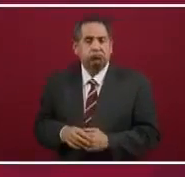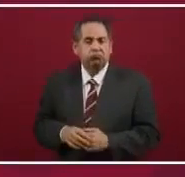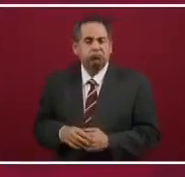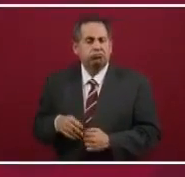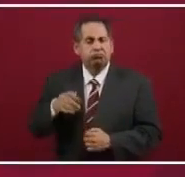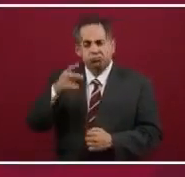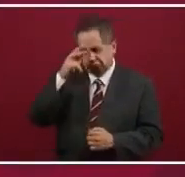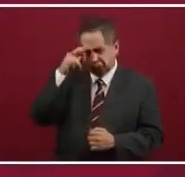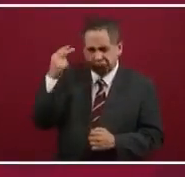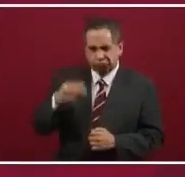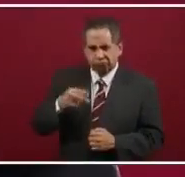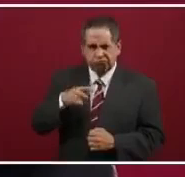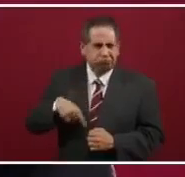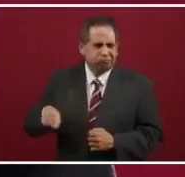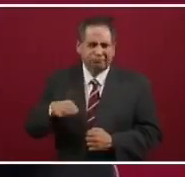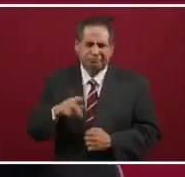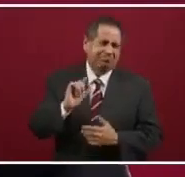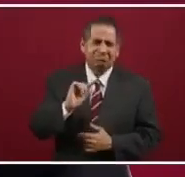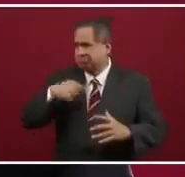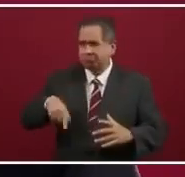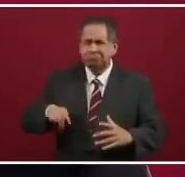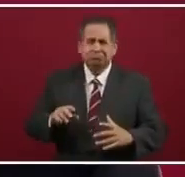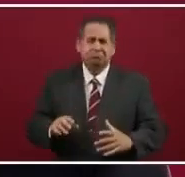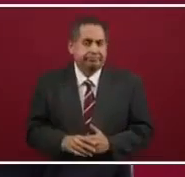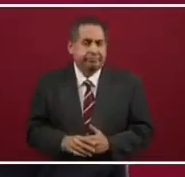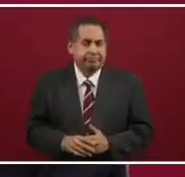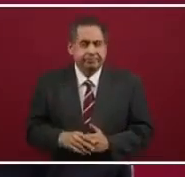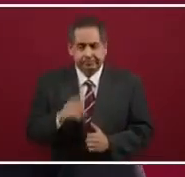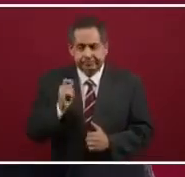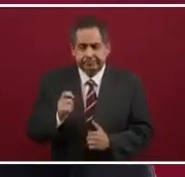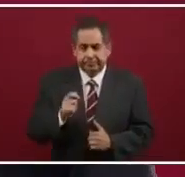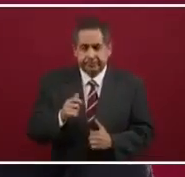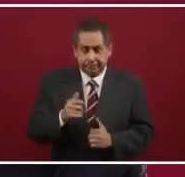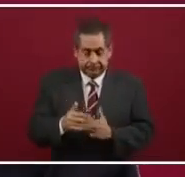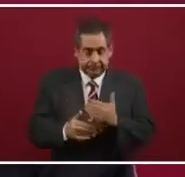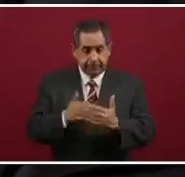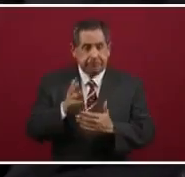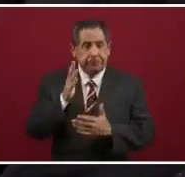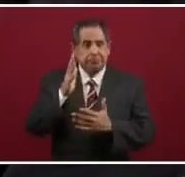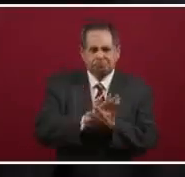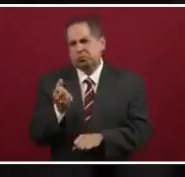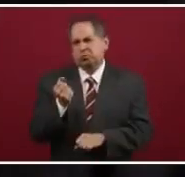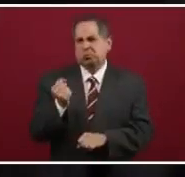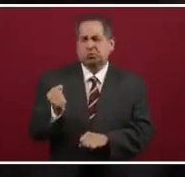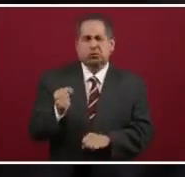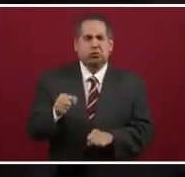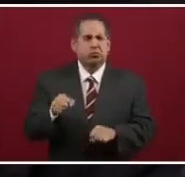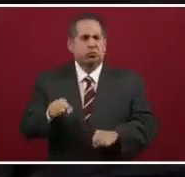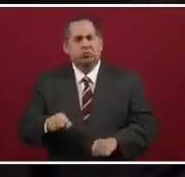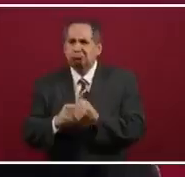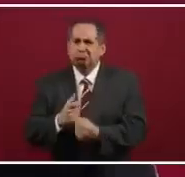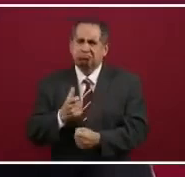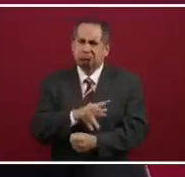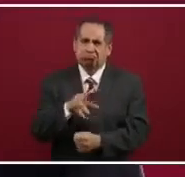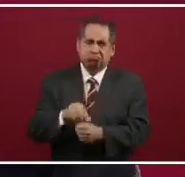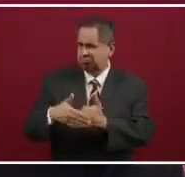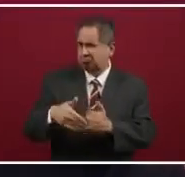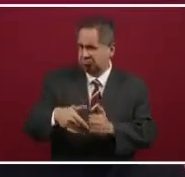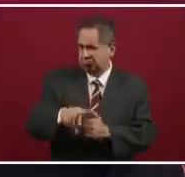es un gran país que está en vías de convertirse en una potencia económica,